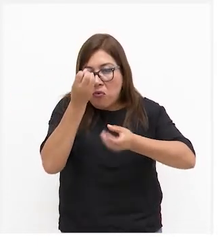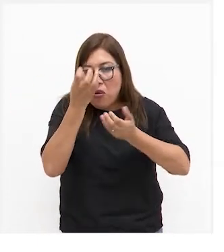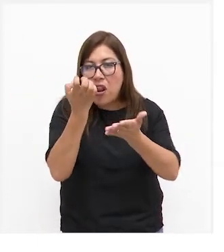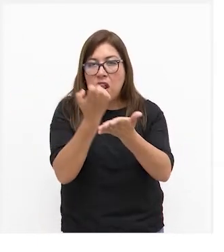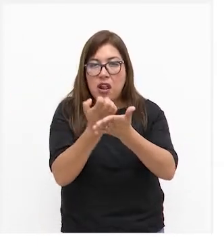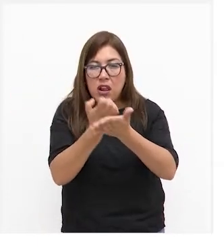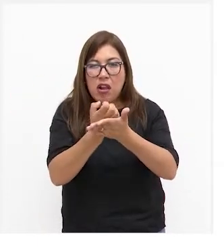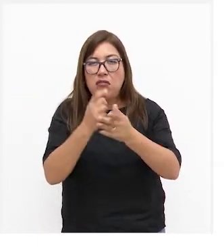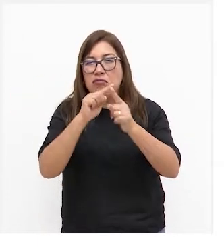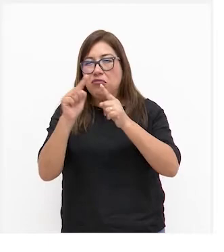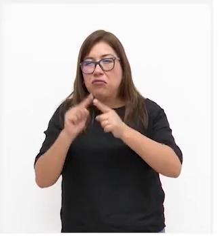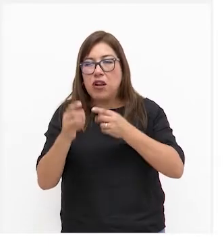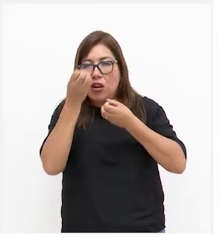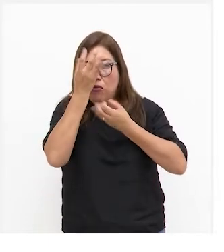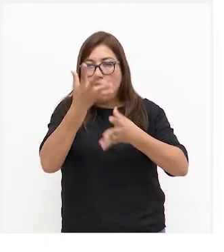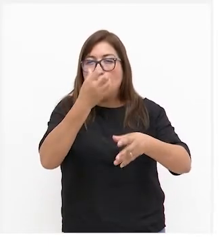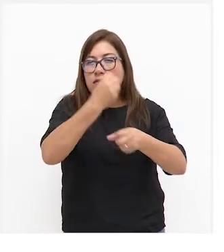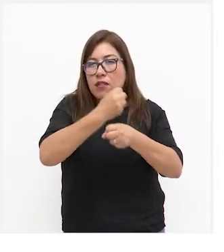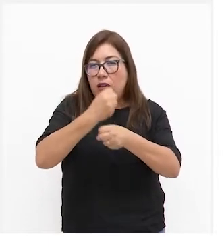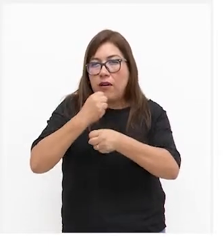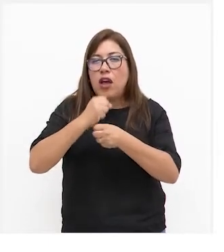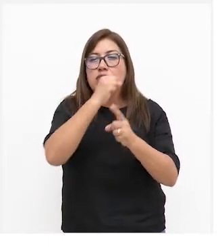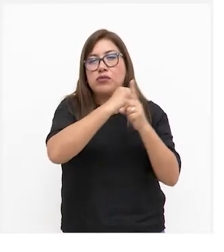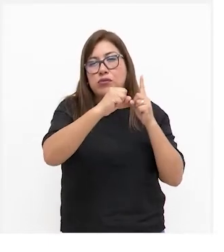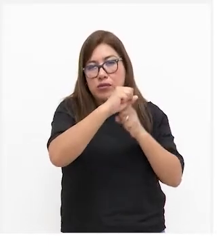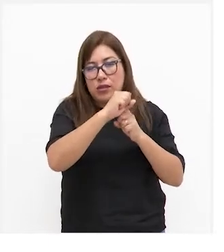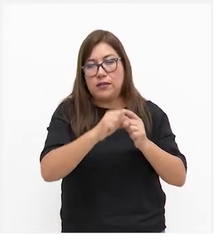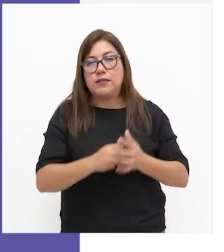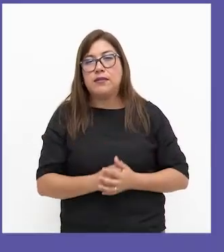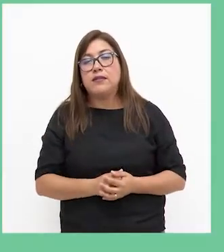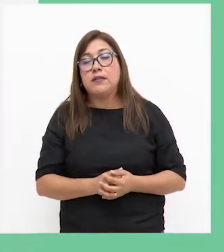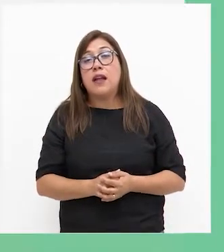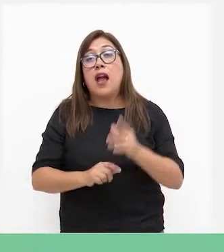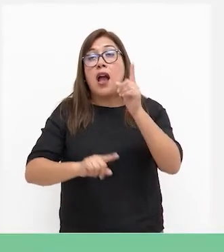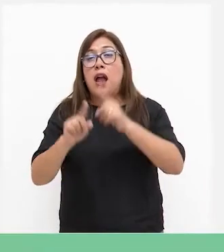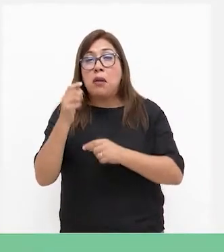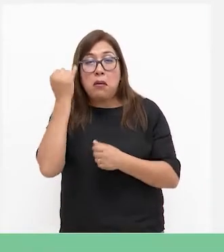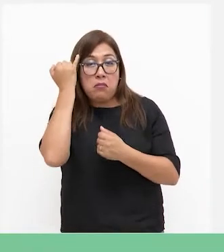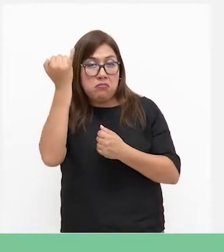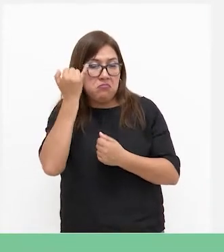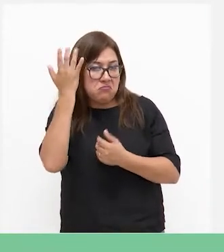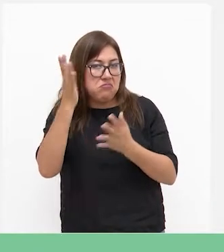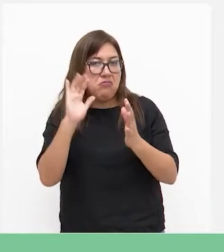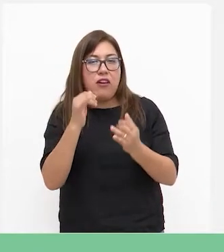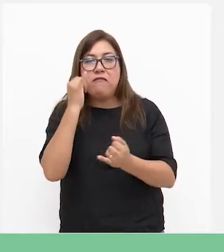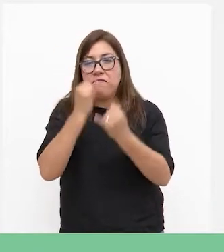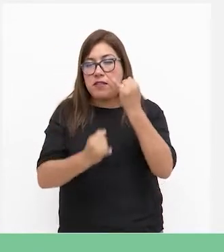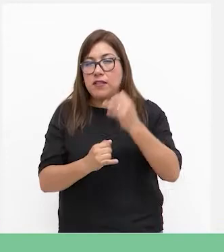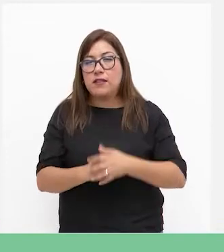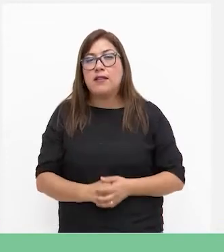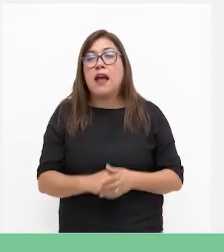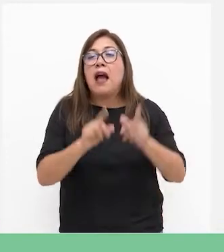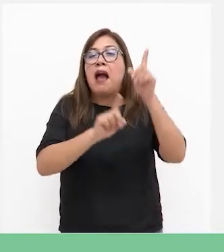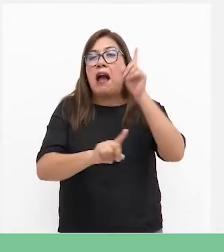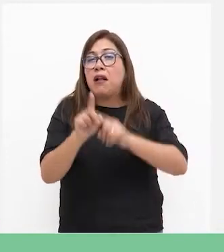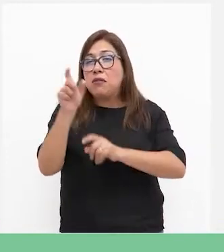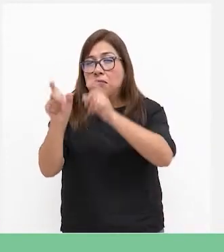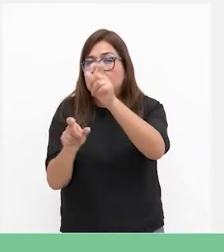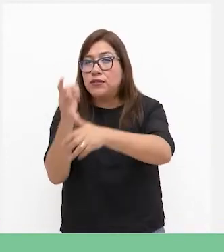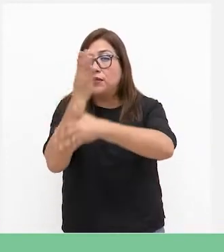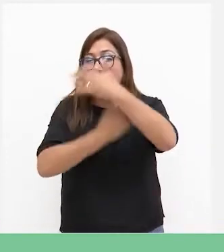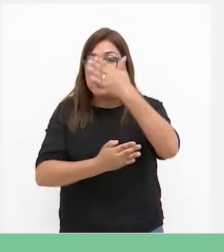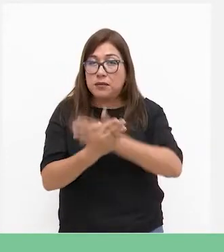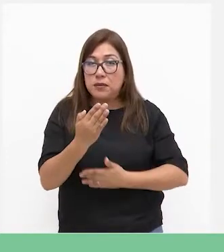informes económicos o informes de trabajadores sociales. Algunas ideas finales. Algunas personas